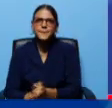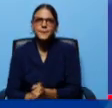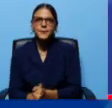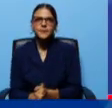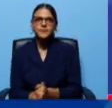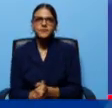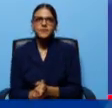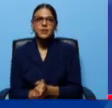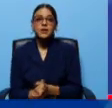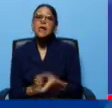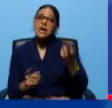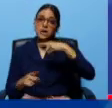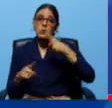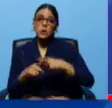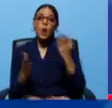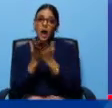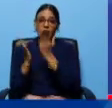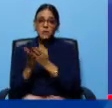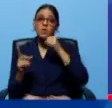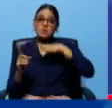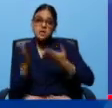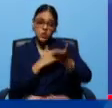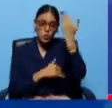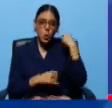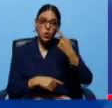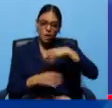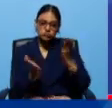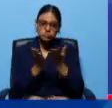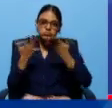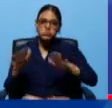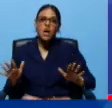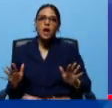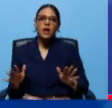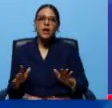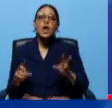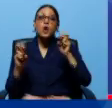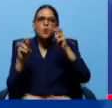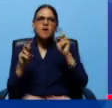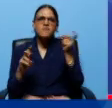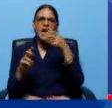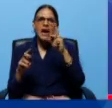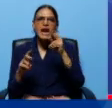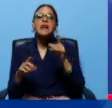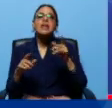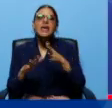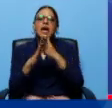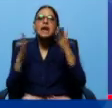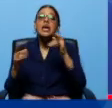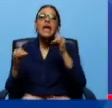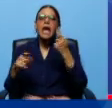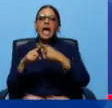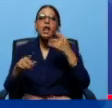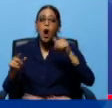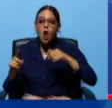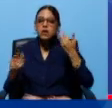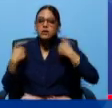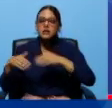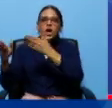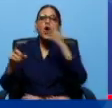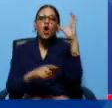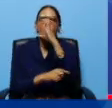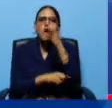o hemos estudiado en la historia, la Nueva Granada es lo que hoy es Colombia, y fue el